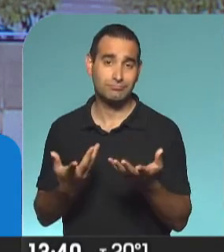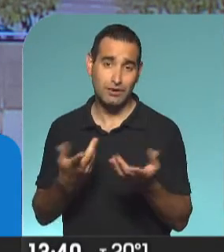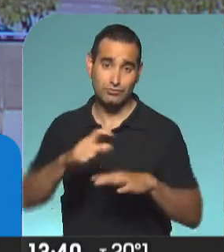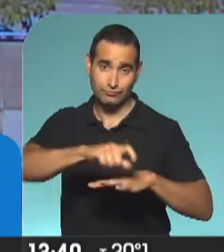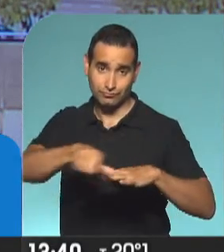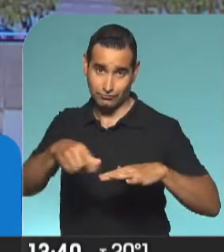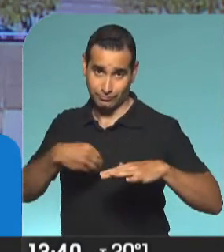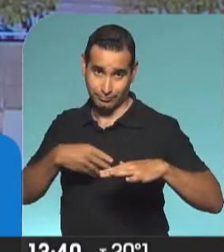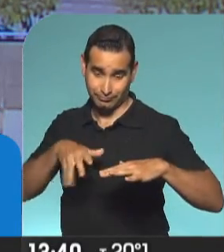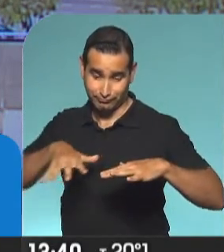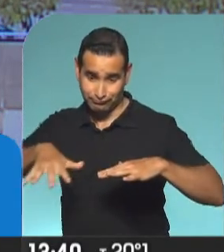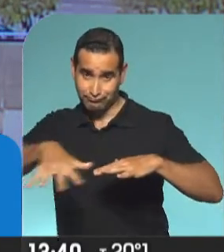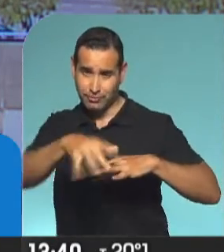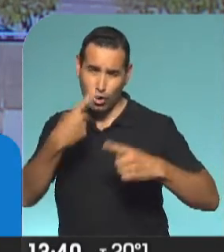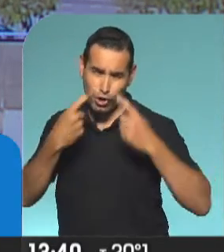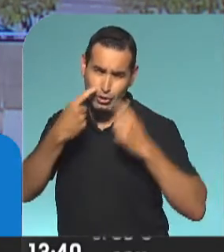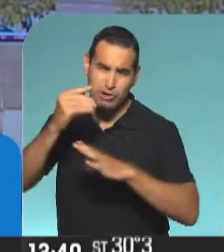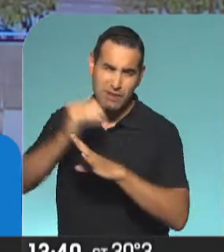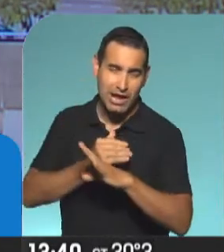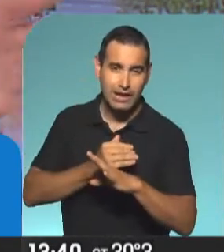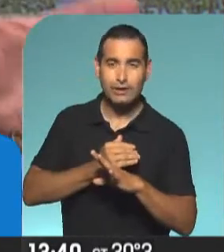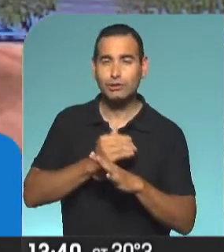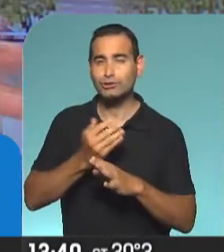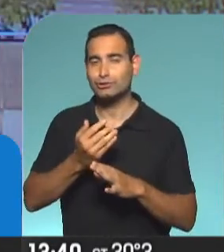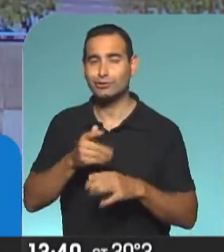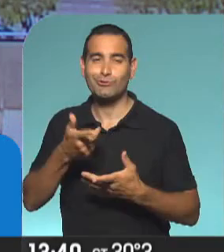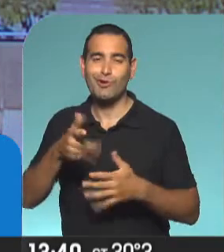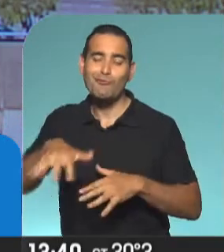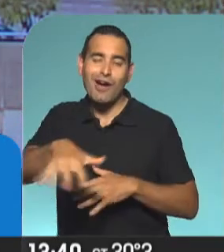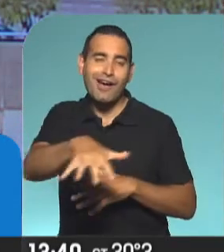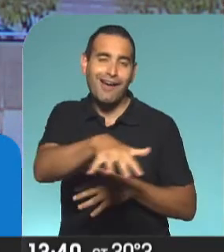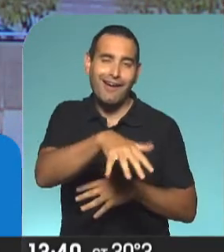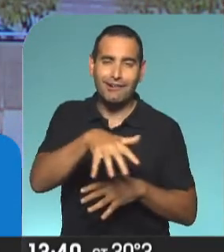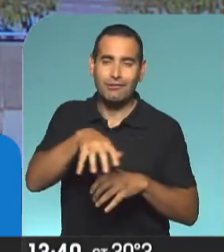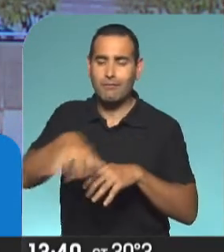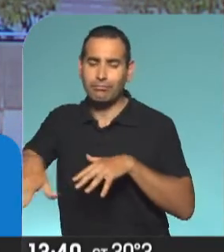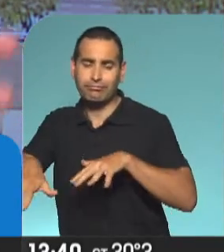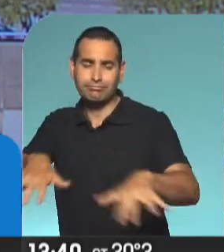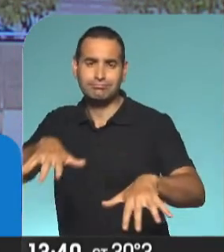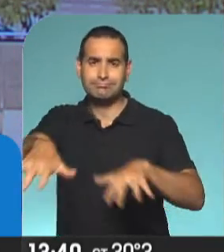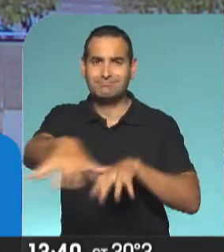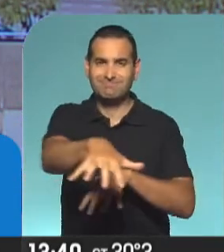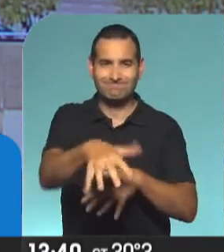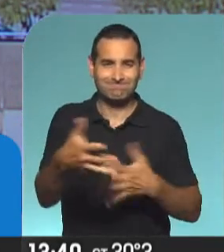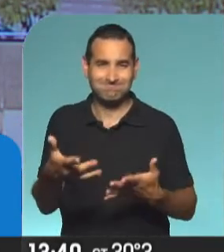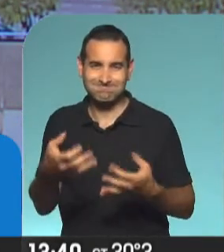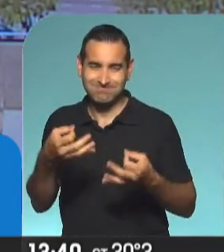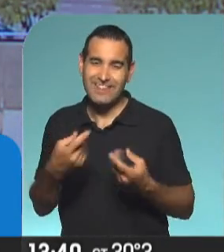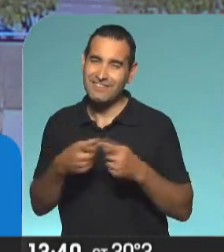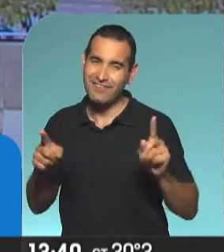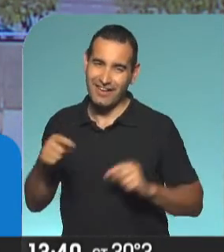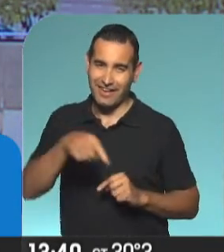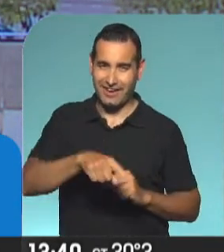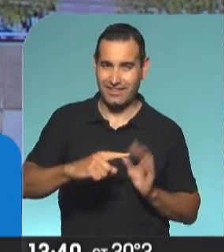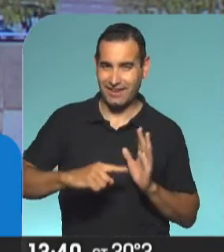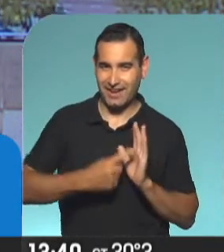donde hay menos control de la gente los barrios están más diseminados es menos homogéneo que lo que puede llegar a